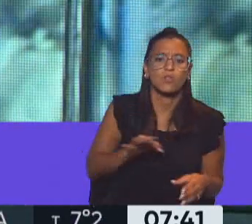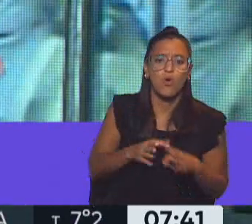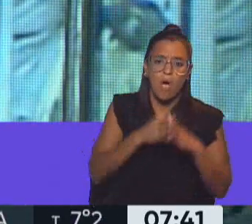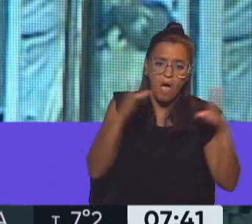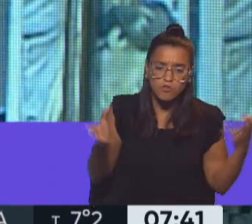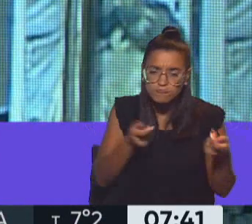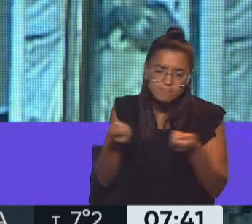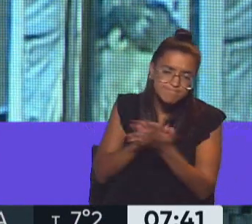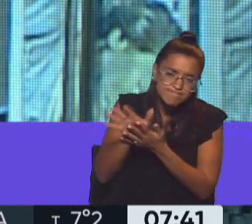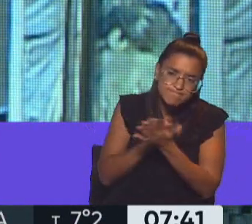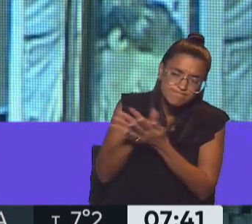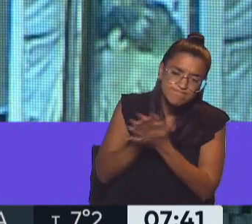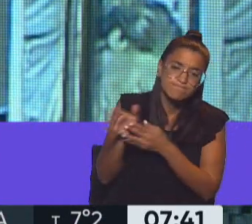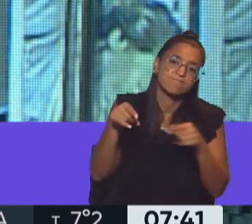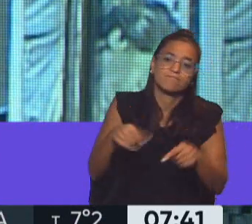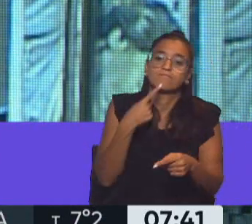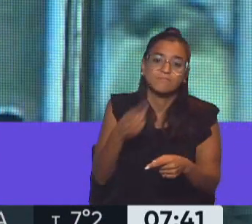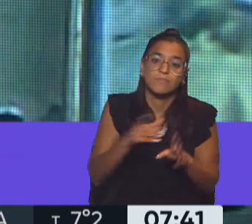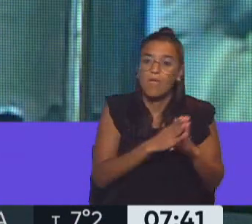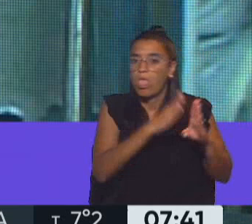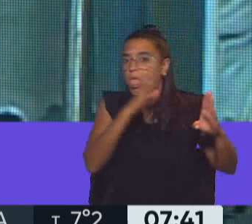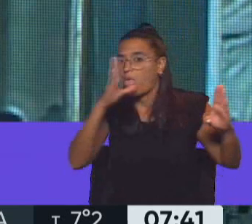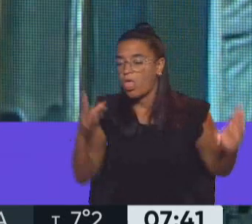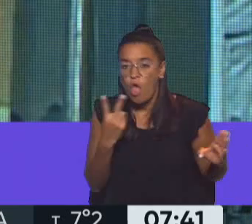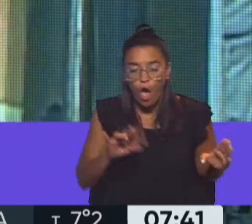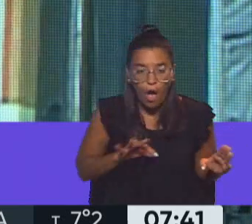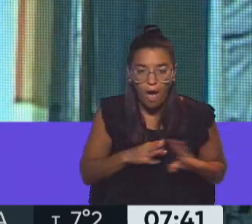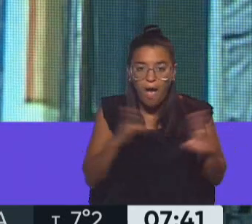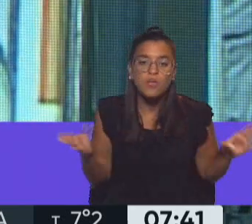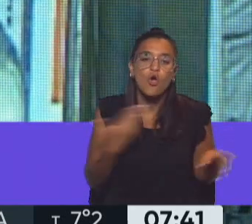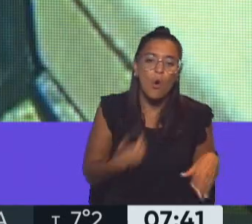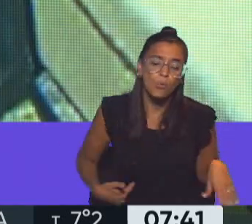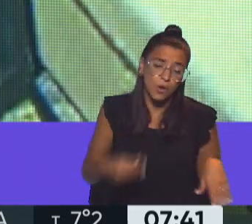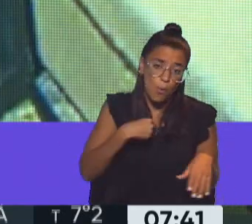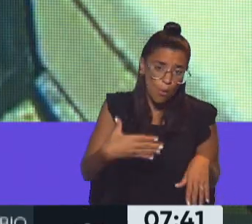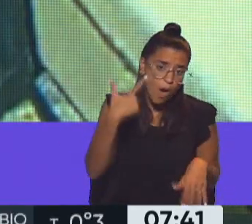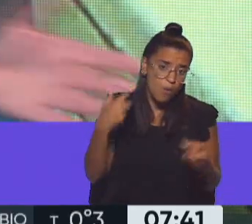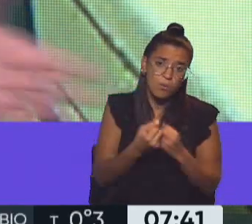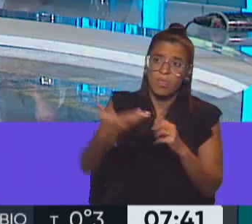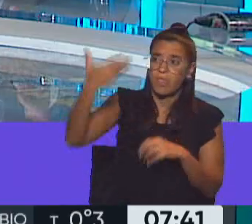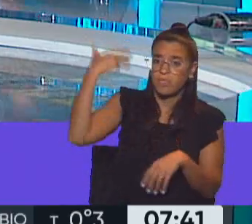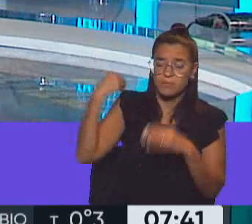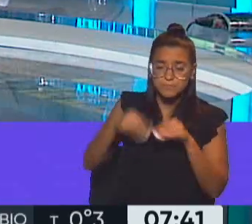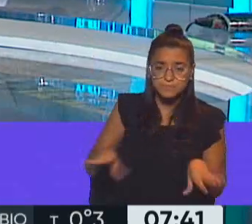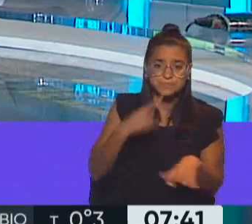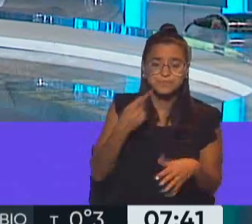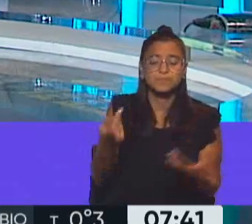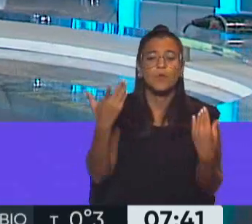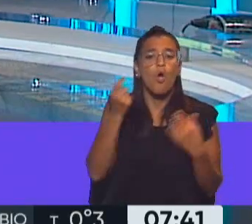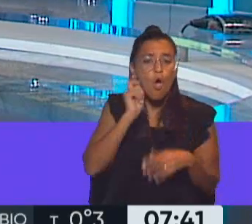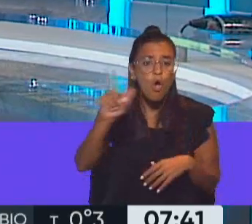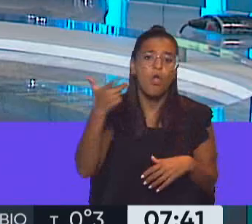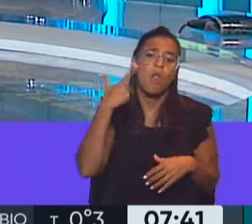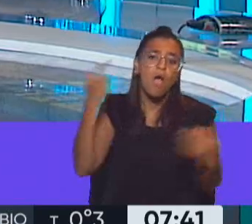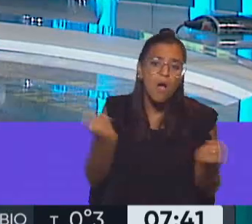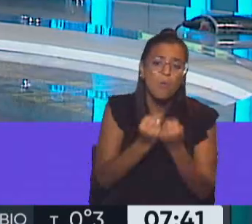con el fondo. En algún punto es cierto que es una negociación que se ha extendido 2 años, que el gobierno manifestó voluntad de acuerdo desde el inicio. De hecho, a mitad de camino logró un acuerdo con